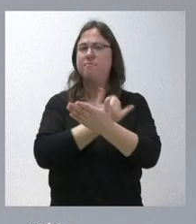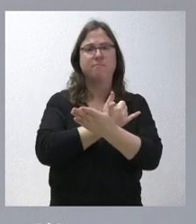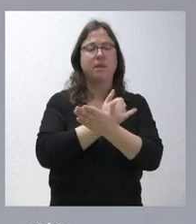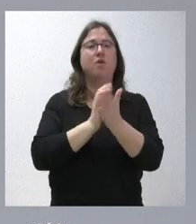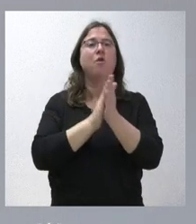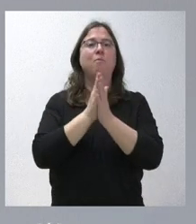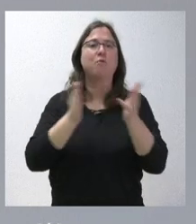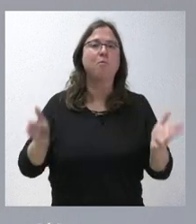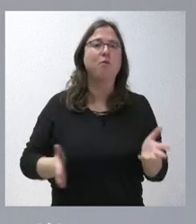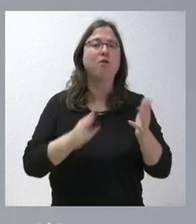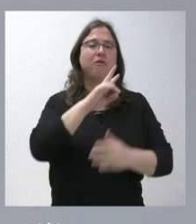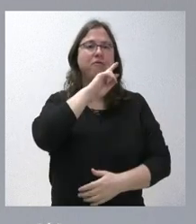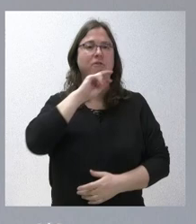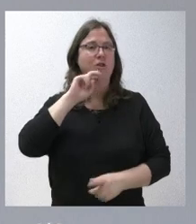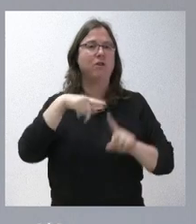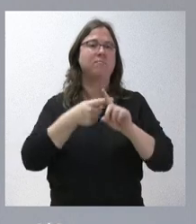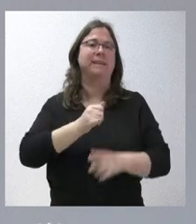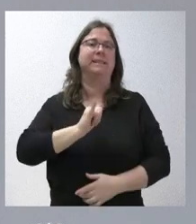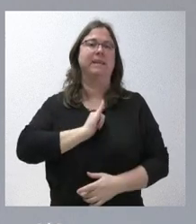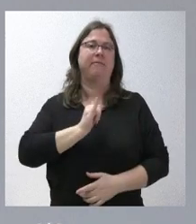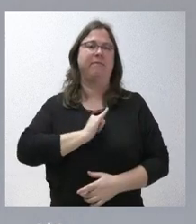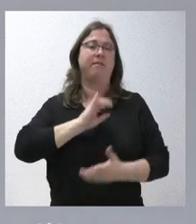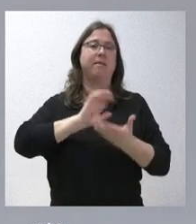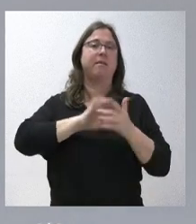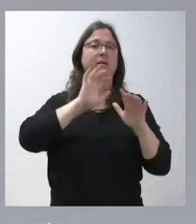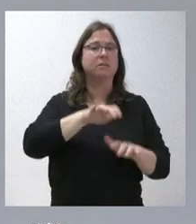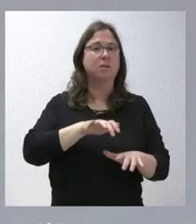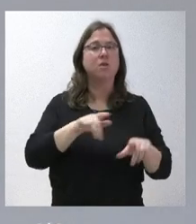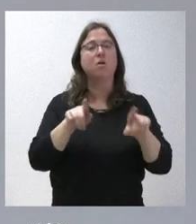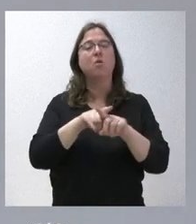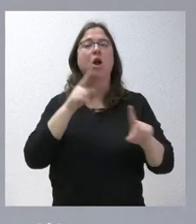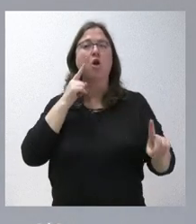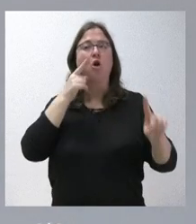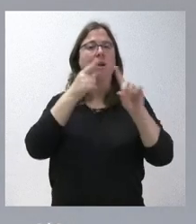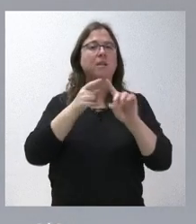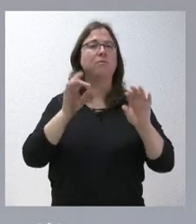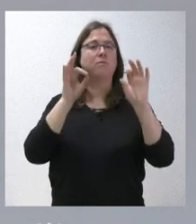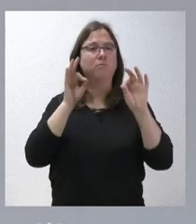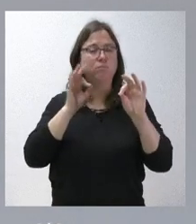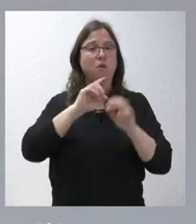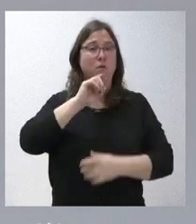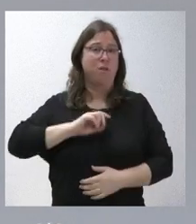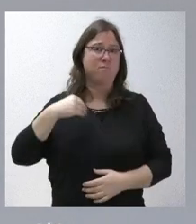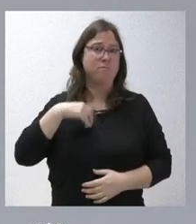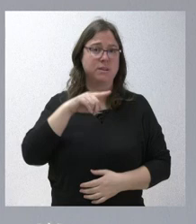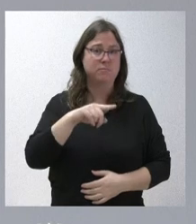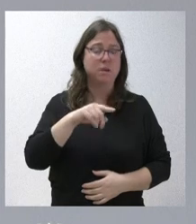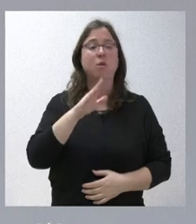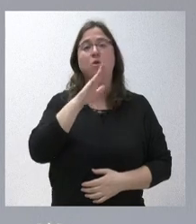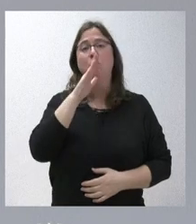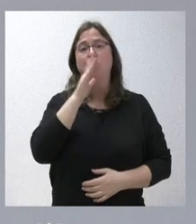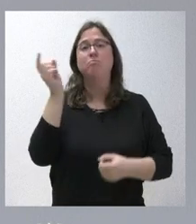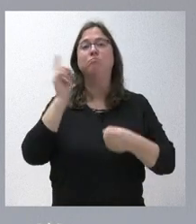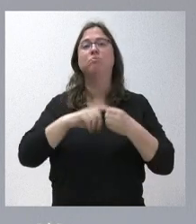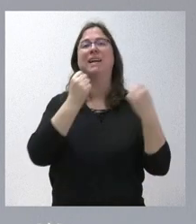valores y la identidad de Castilla y león marca un poco el objetivo precisamente que tiene aquella fundación y como tal pertenece a una